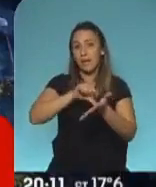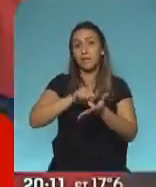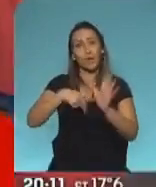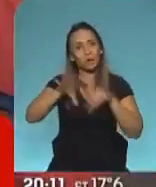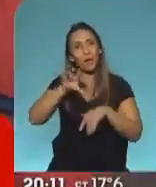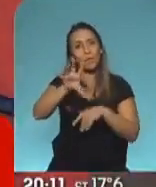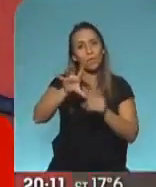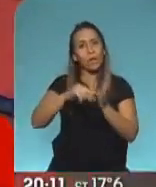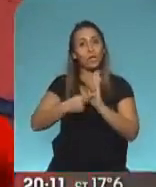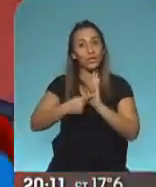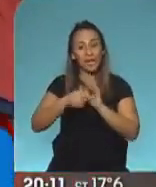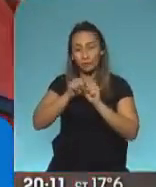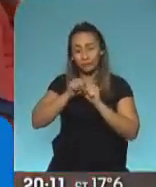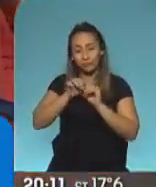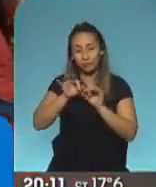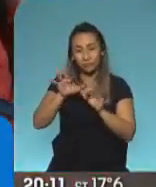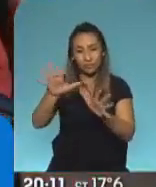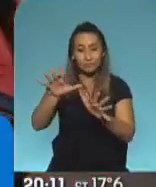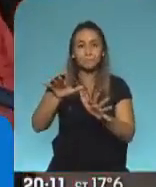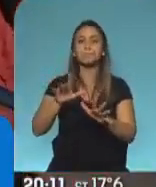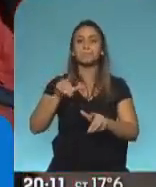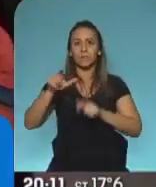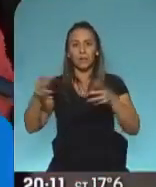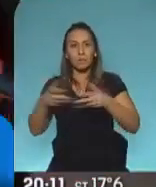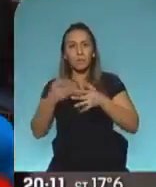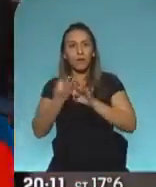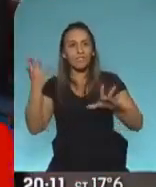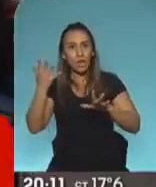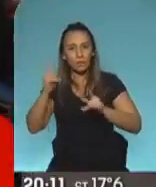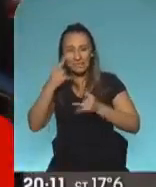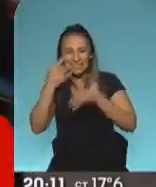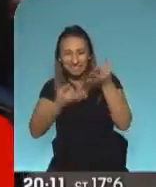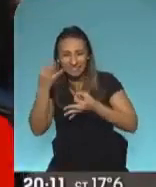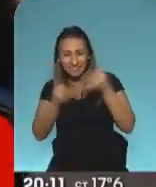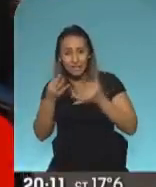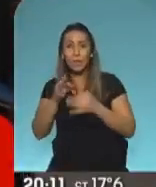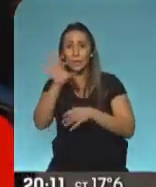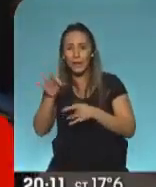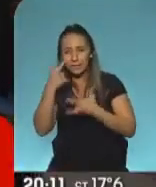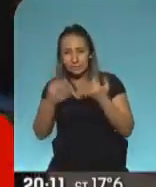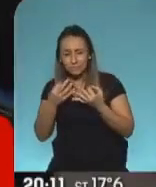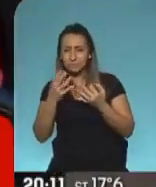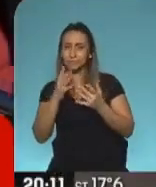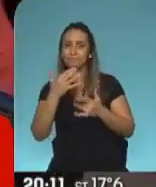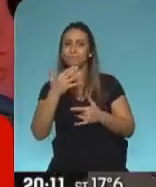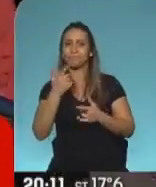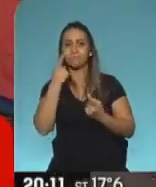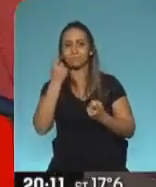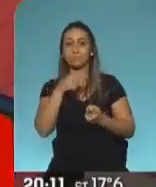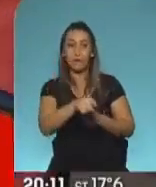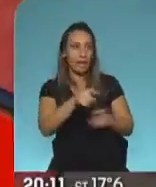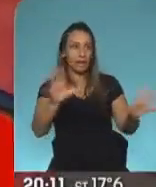Aires, los infectólogos entendieron que para este momento y con este paciente había que aplicar este